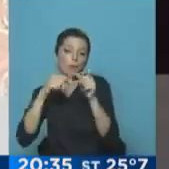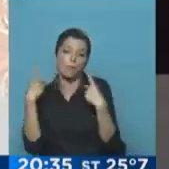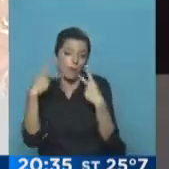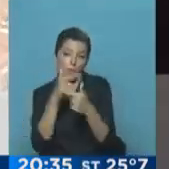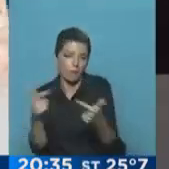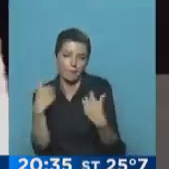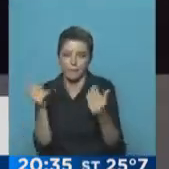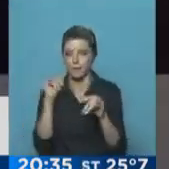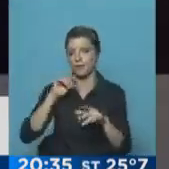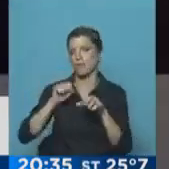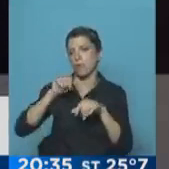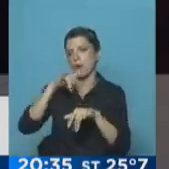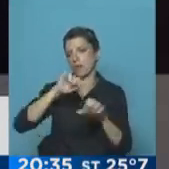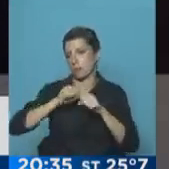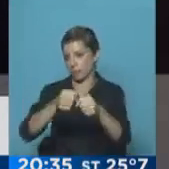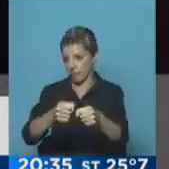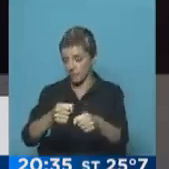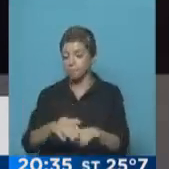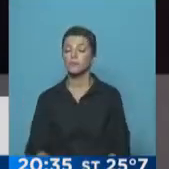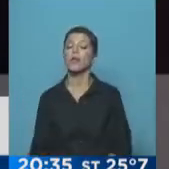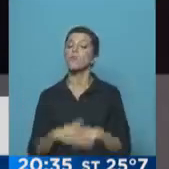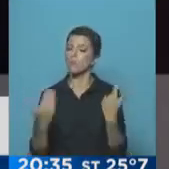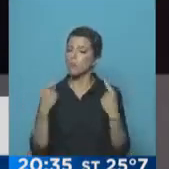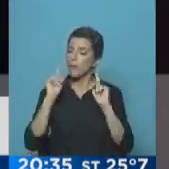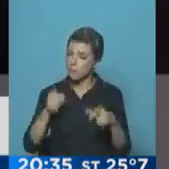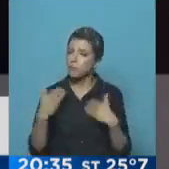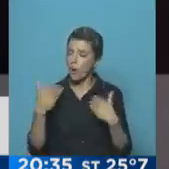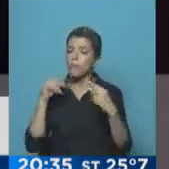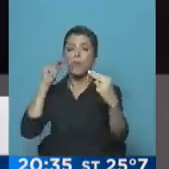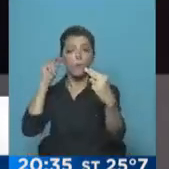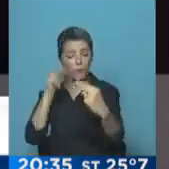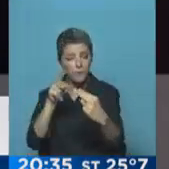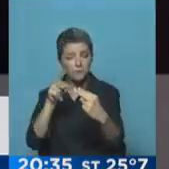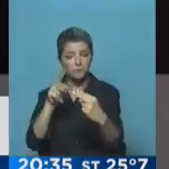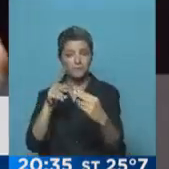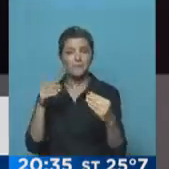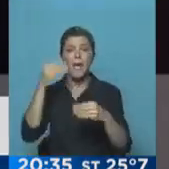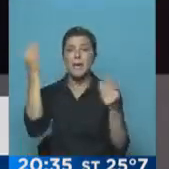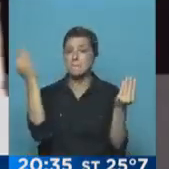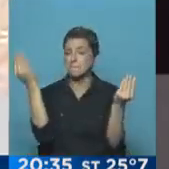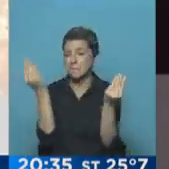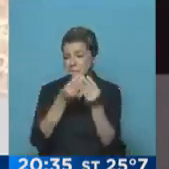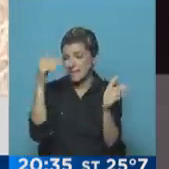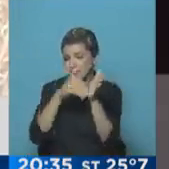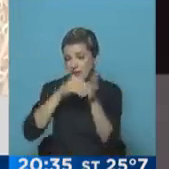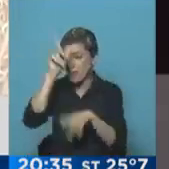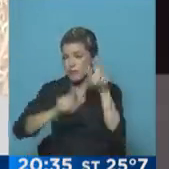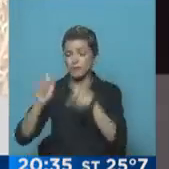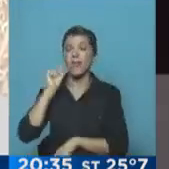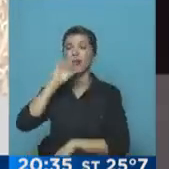Podemos mirar a los ojos de millones de provincianos.